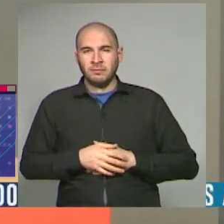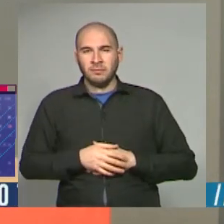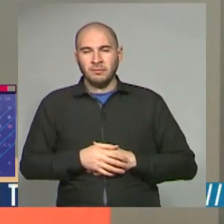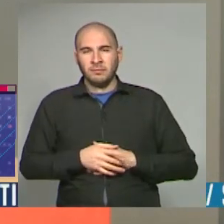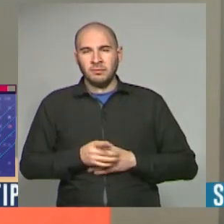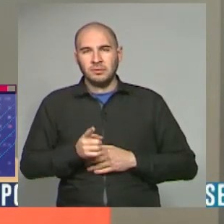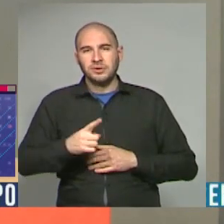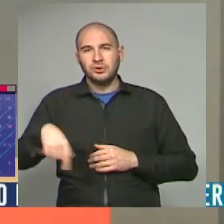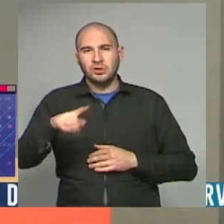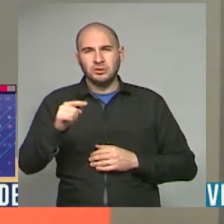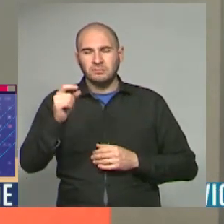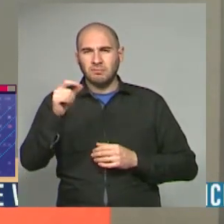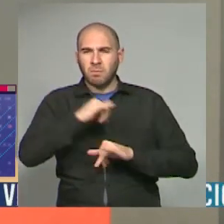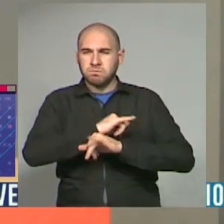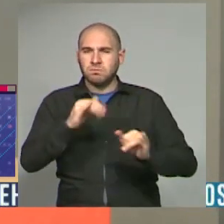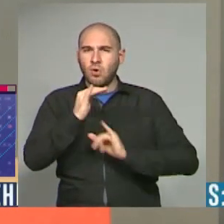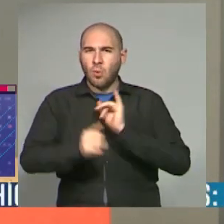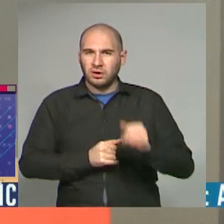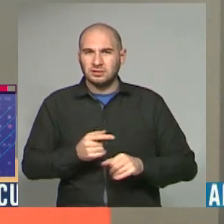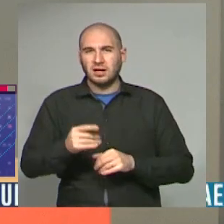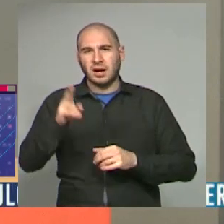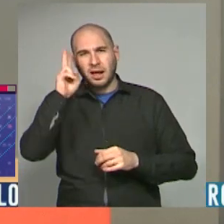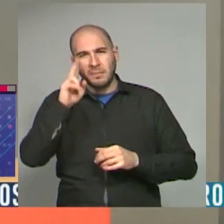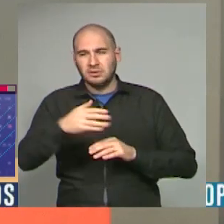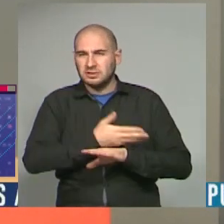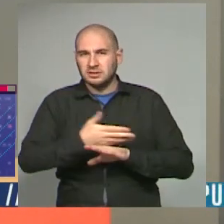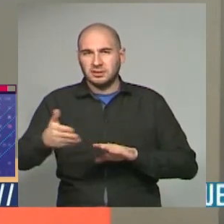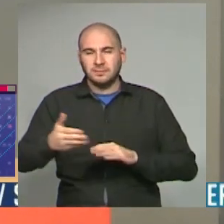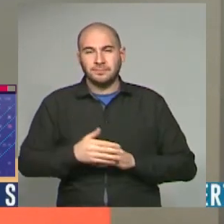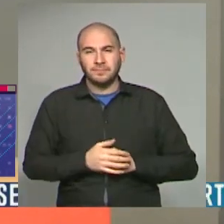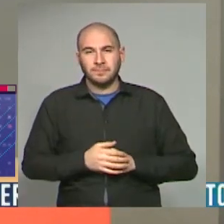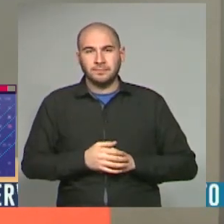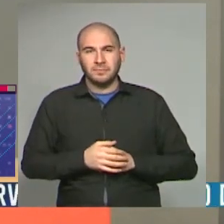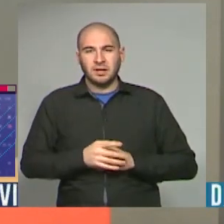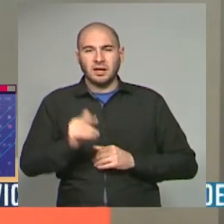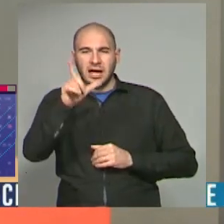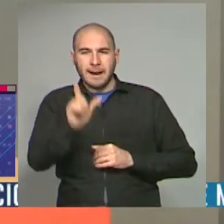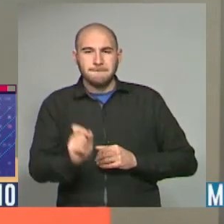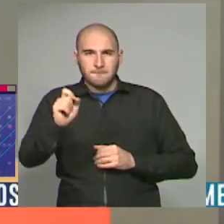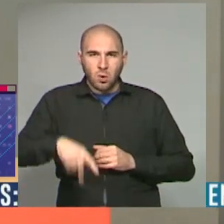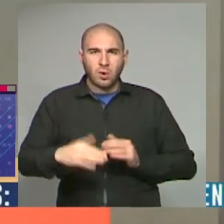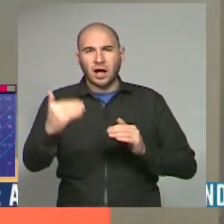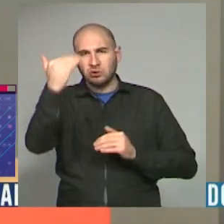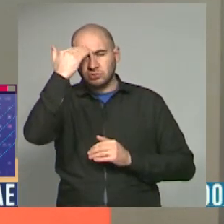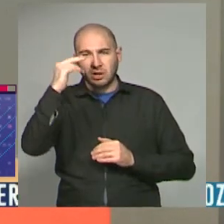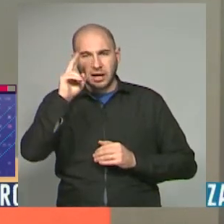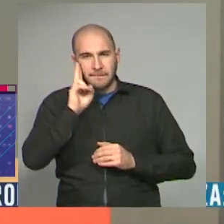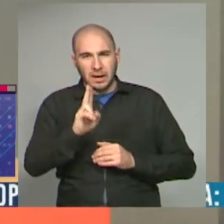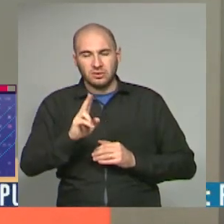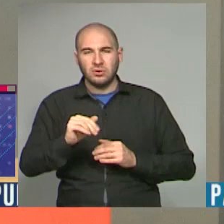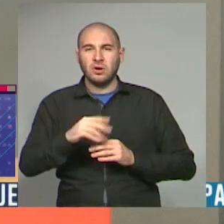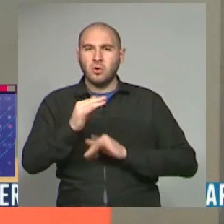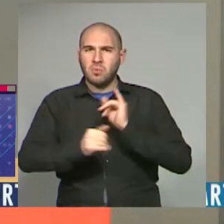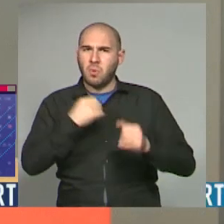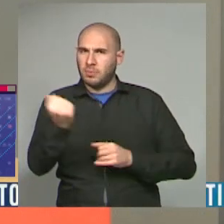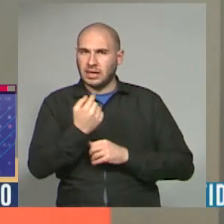nos quedábamos por ahí en el mensaje que hablaba, bueno, seguimos respetando la República, la Constitución. Hacía mucho hincapié